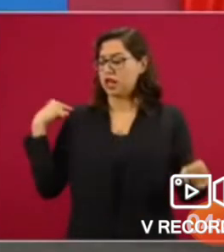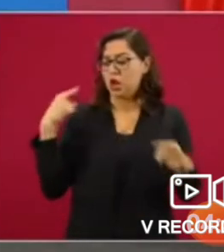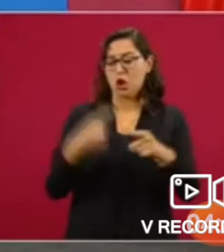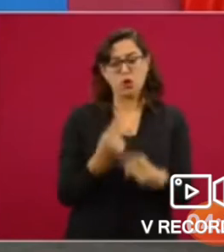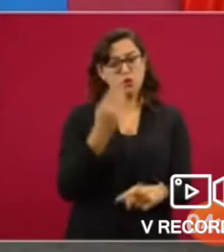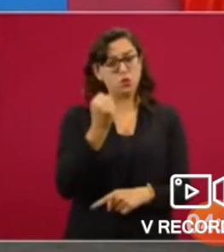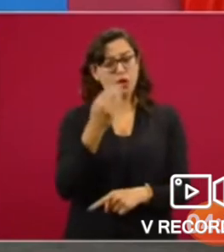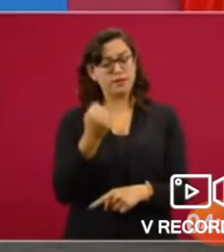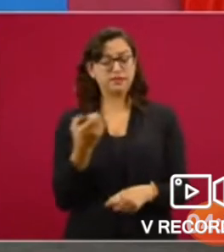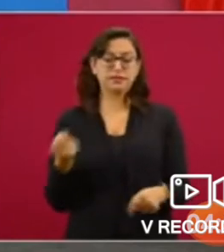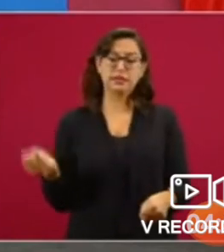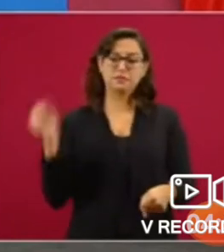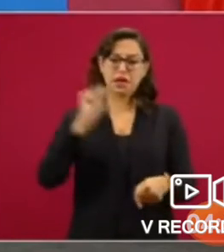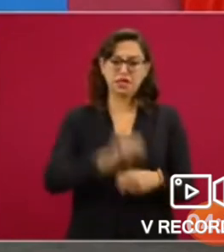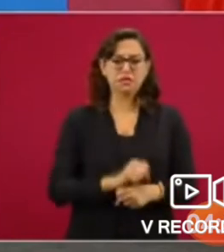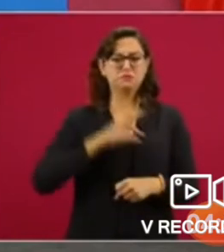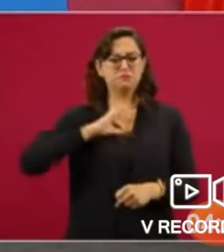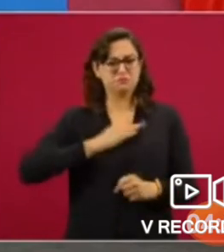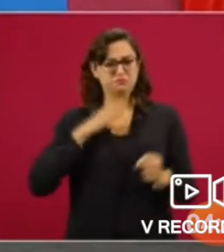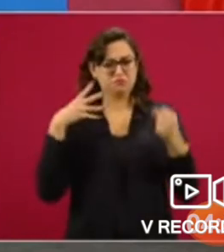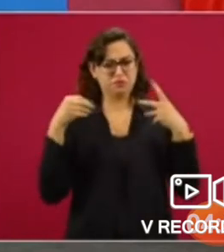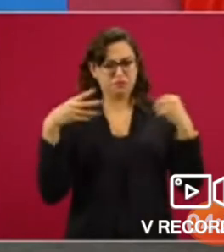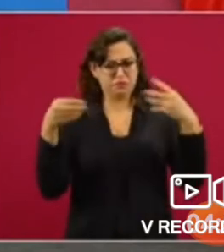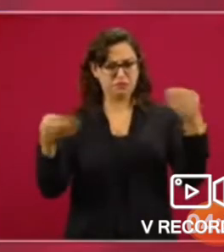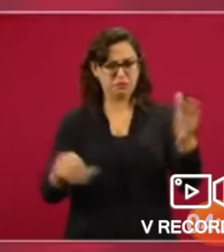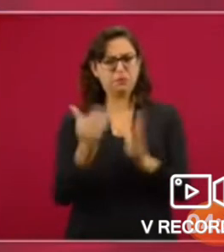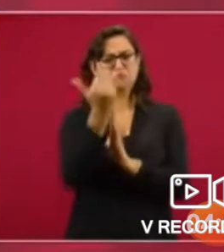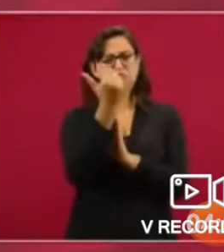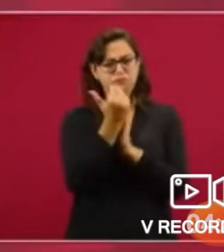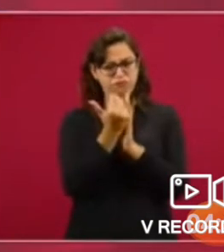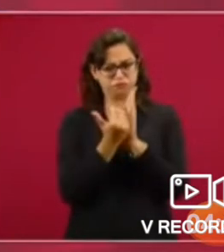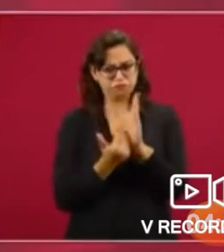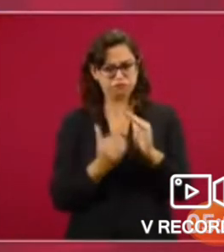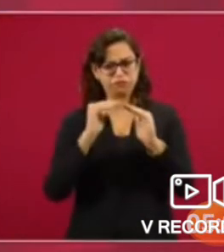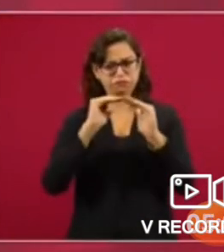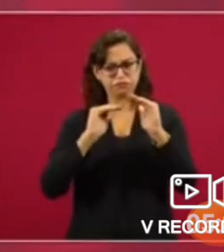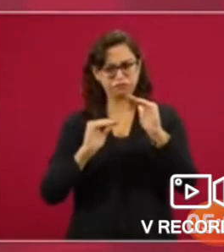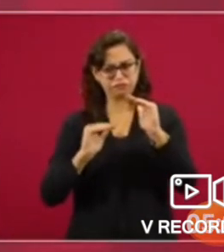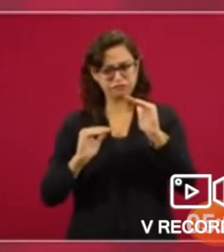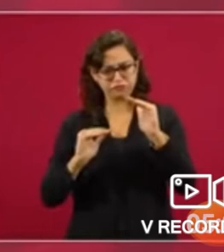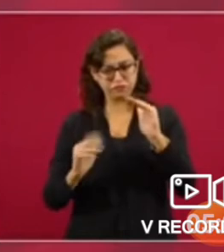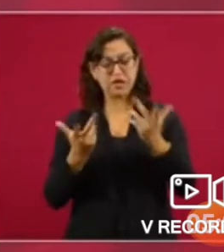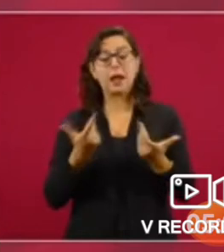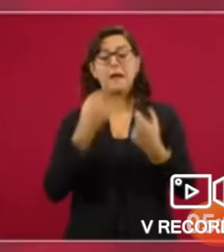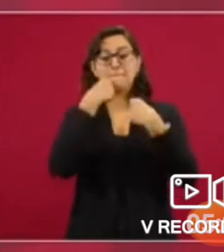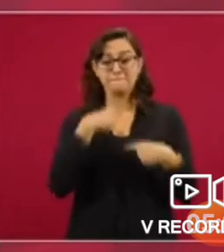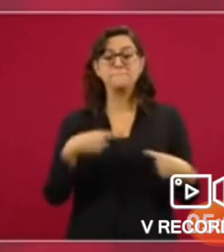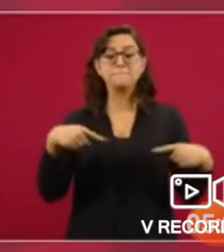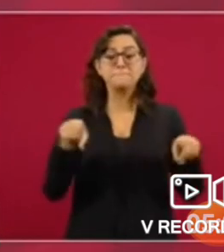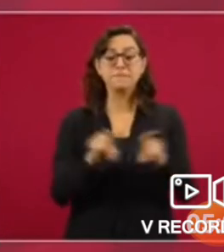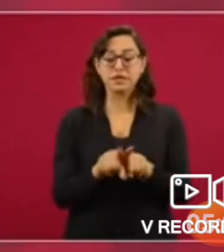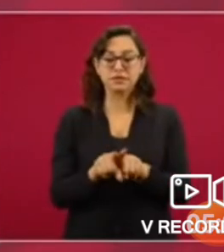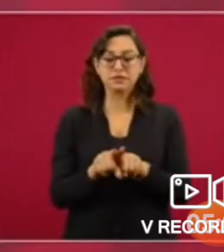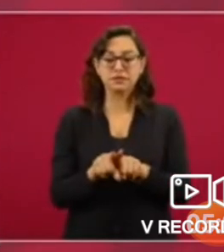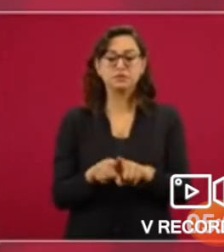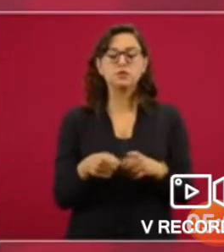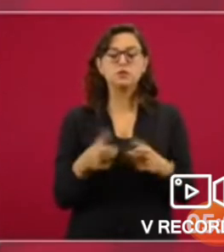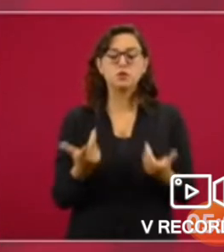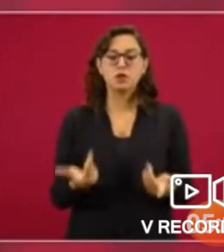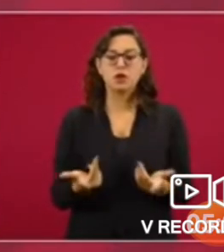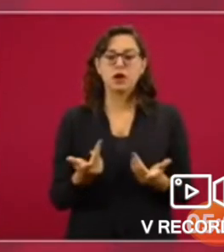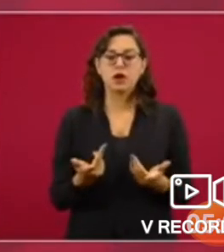y en un apartado especial, además tomando en cuenta el valor de la